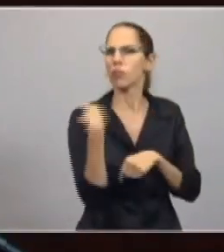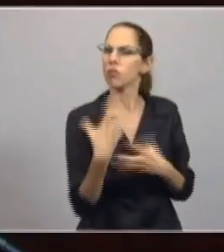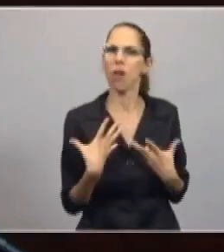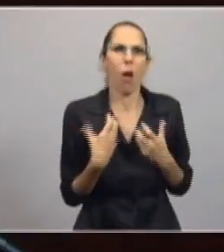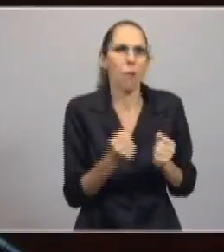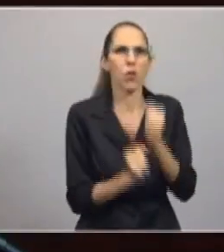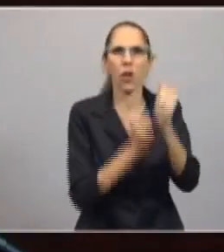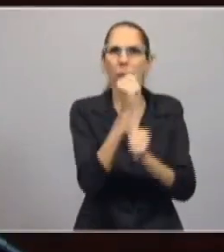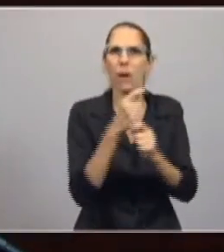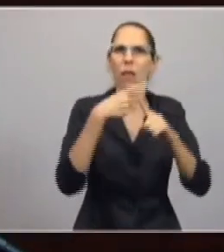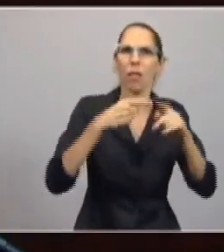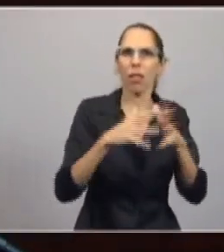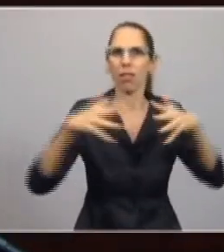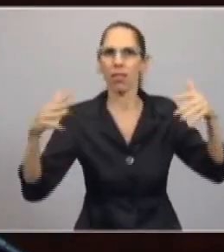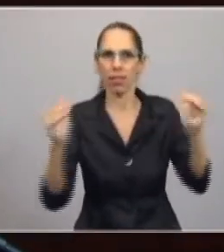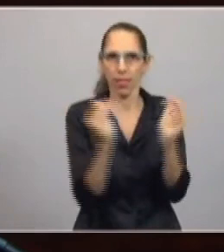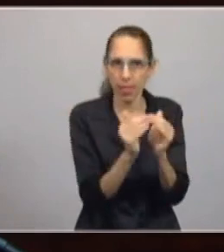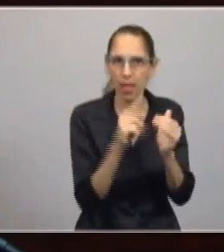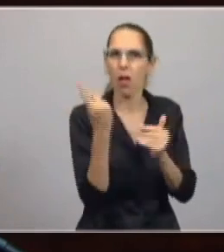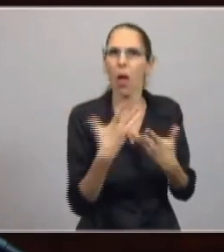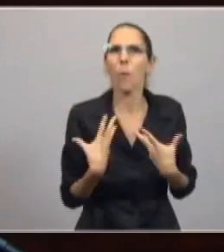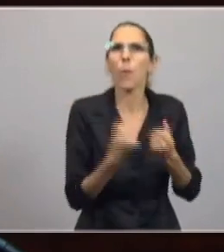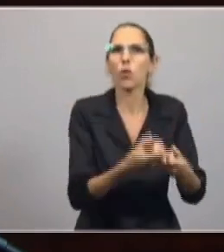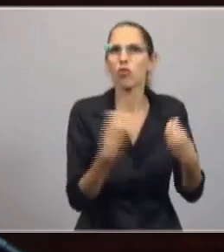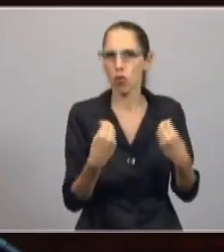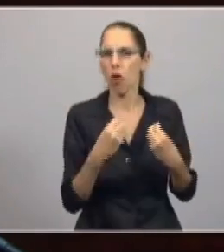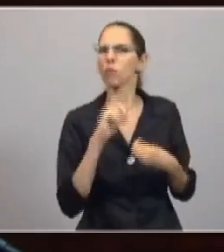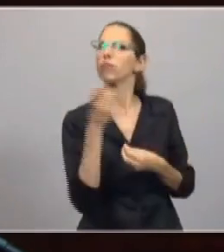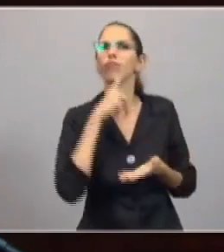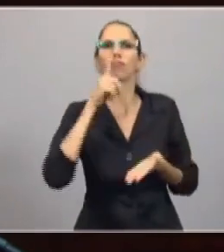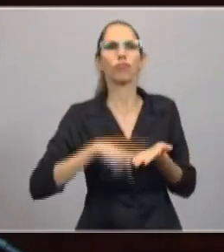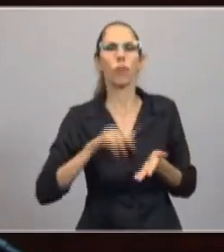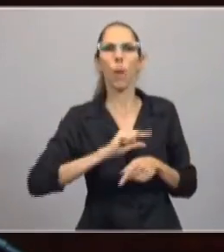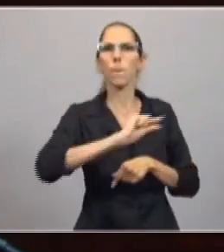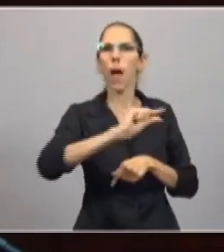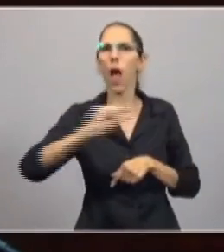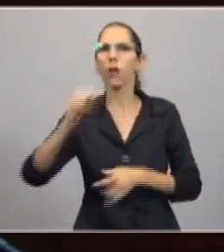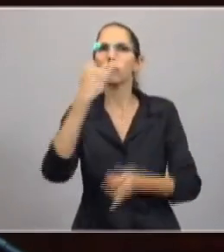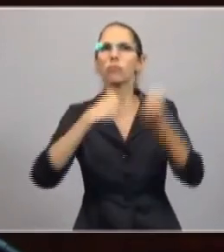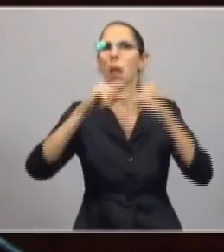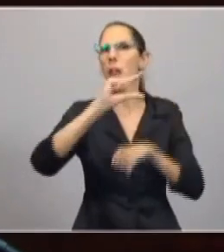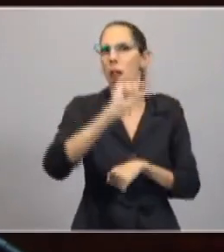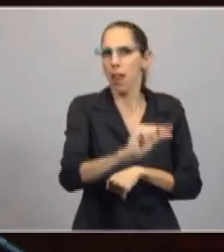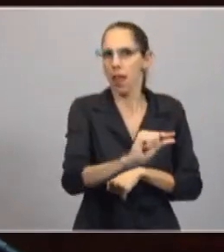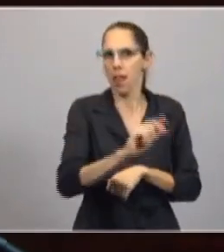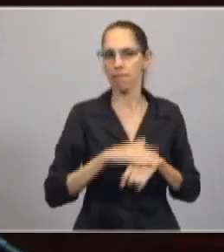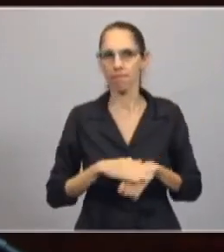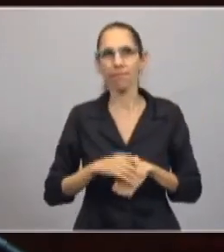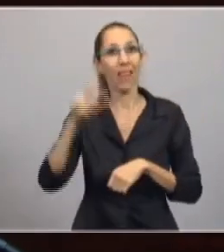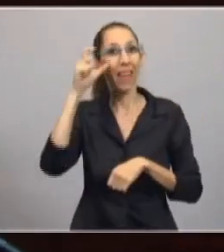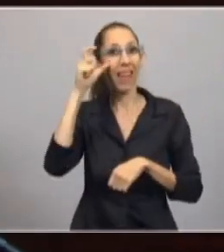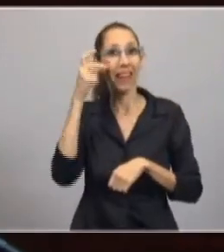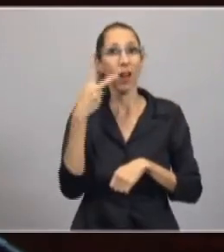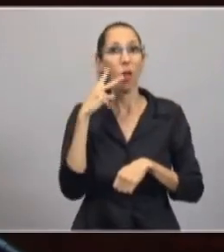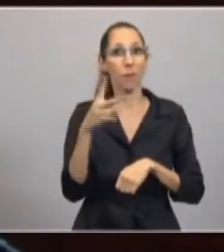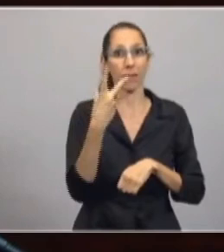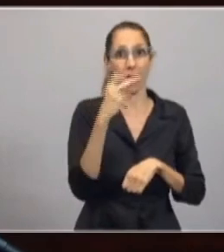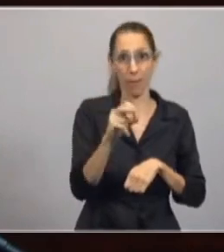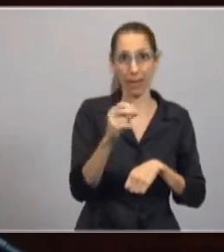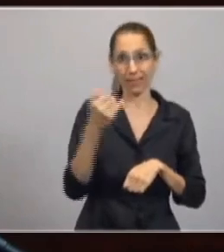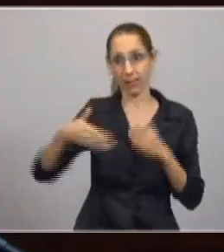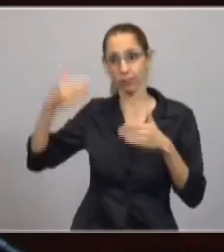emprendedores bonaerenses a través de líneas de crédito a tasas atenuadas. Desde enero de 2020 llevamos